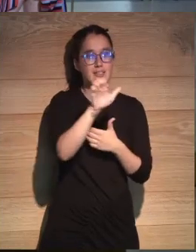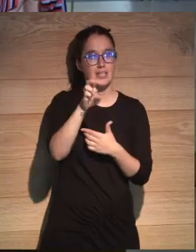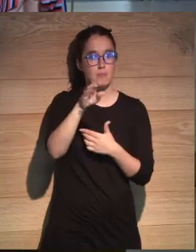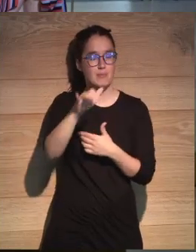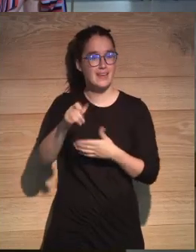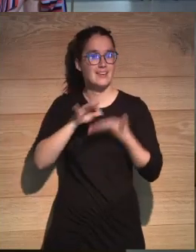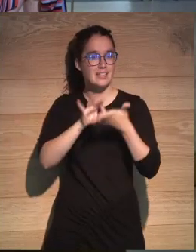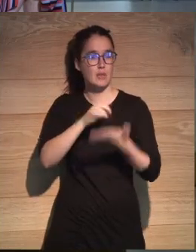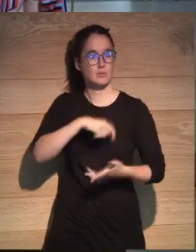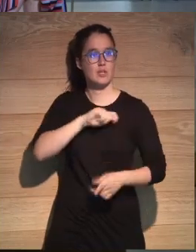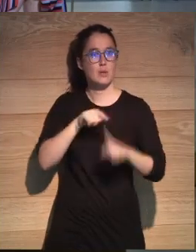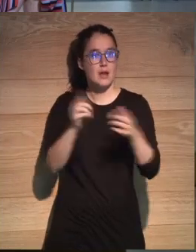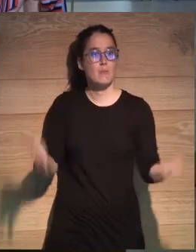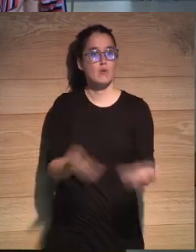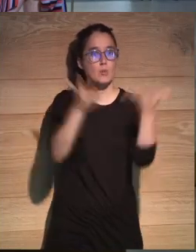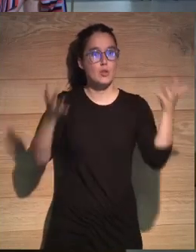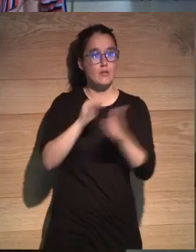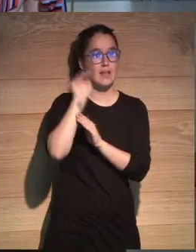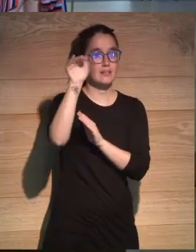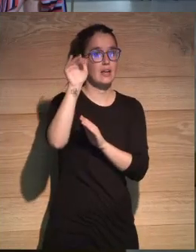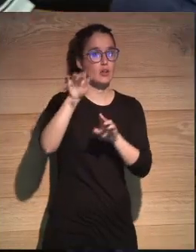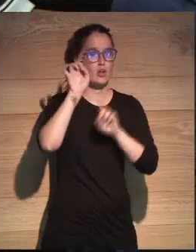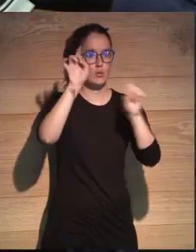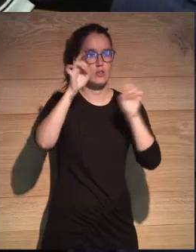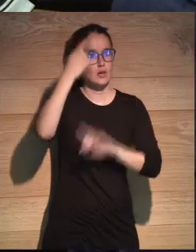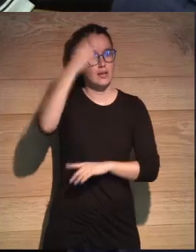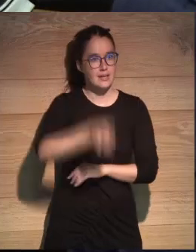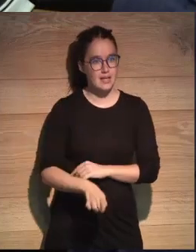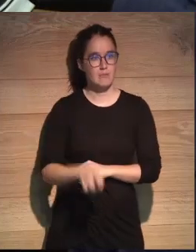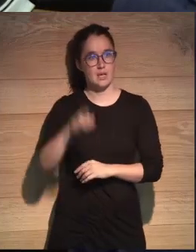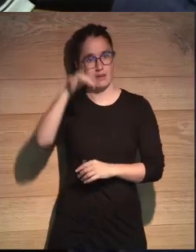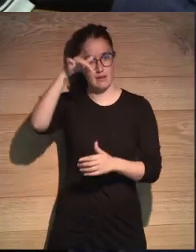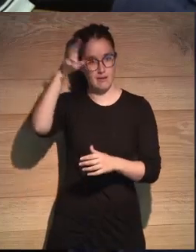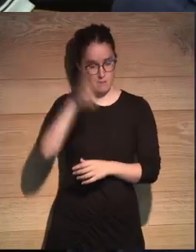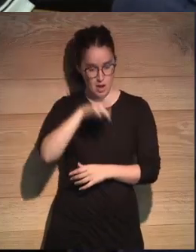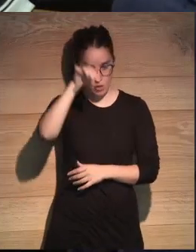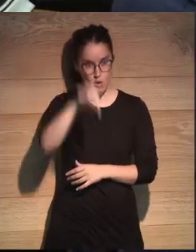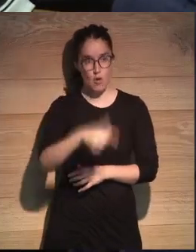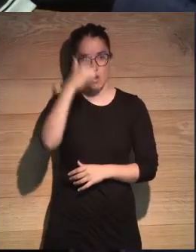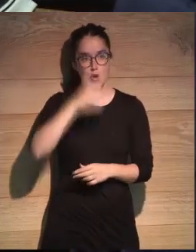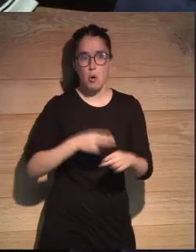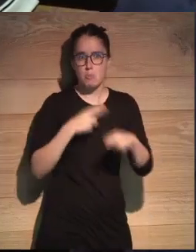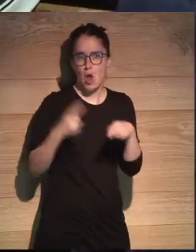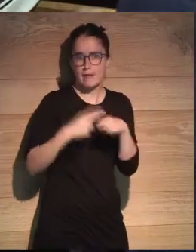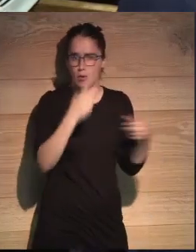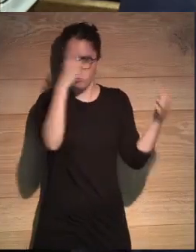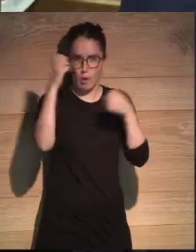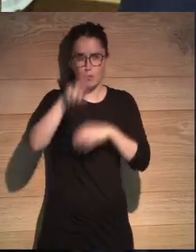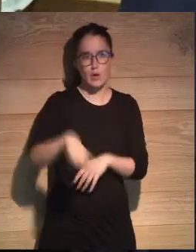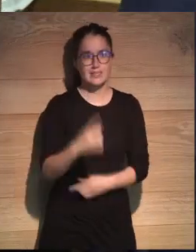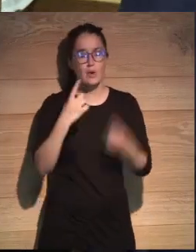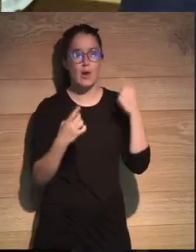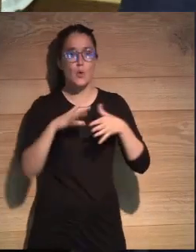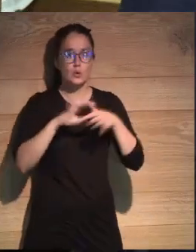Servicio Español para la Promoción de la Internacionalización en Educación, que también está aquí presente. No soy politólogo, aunque tengo